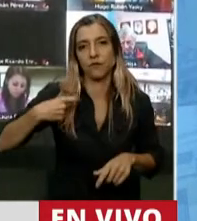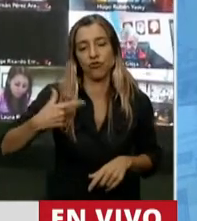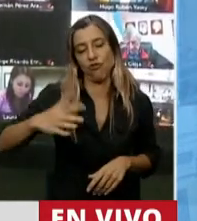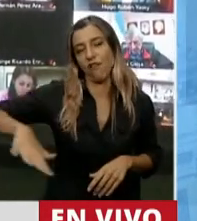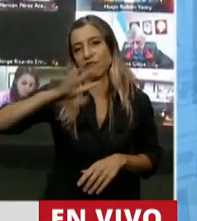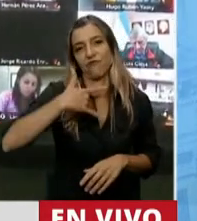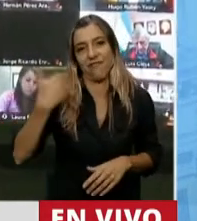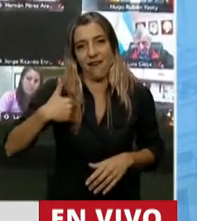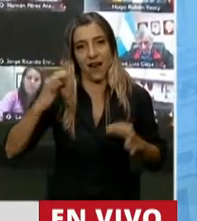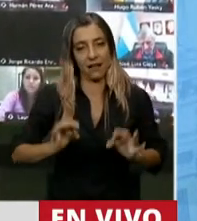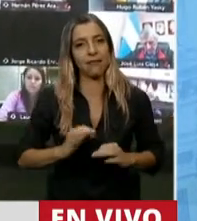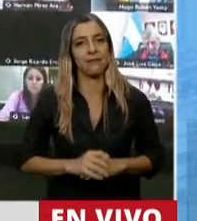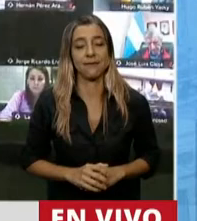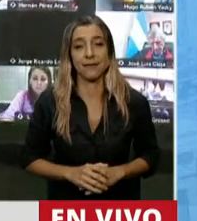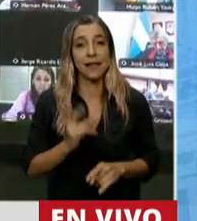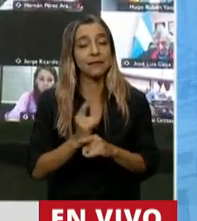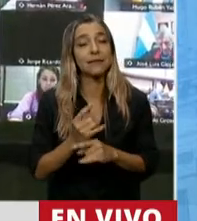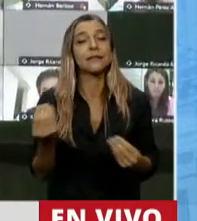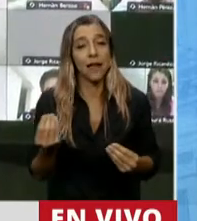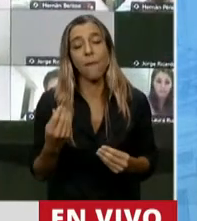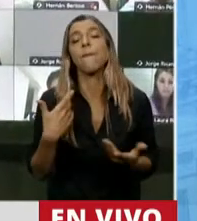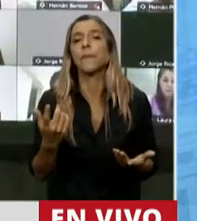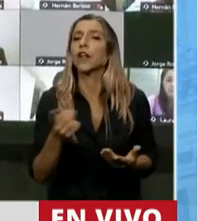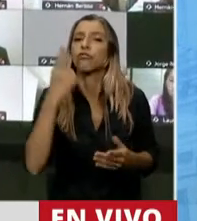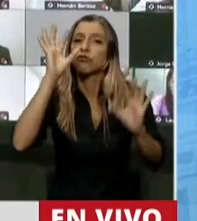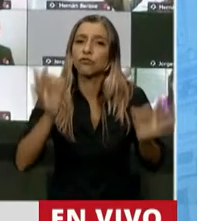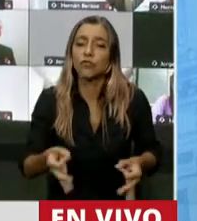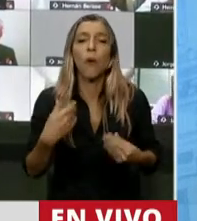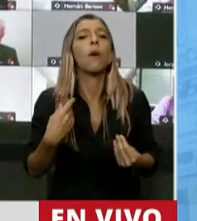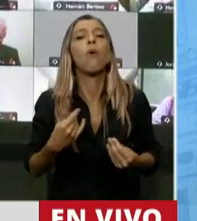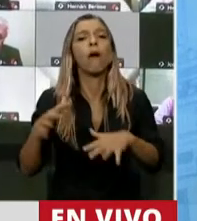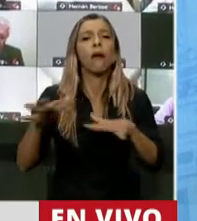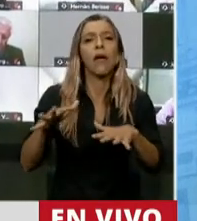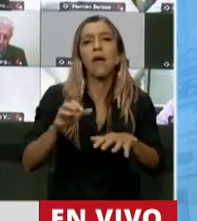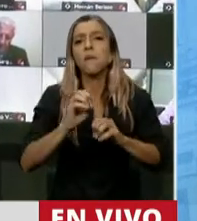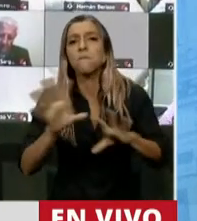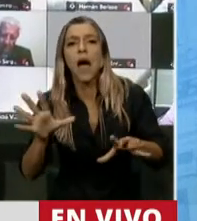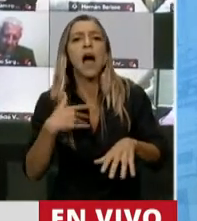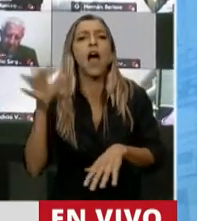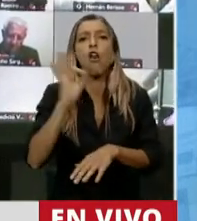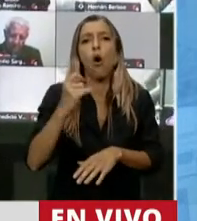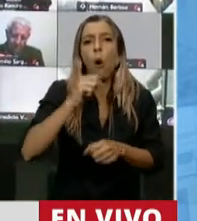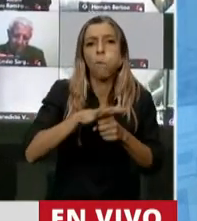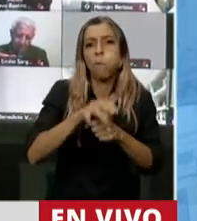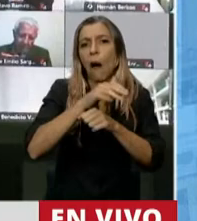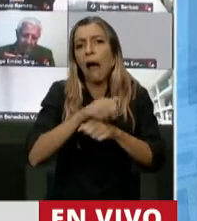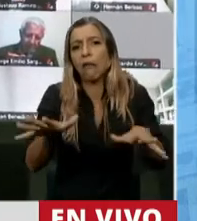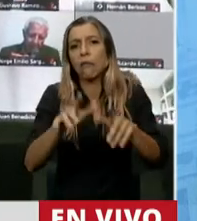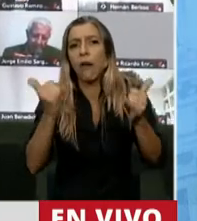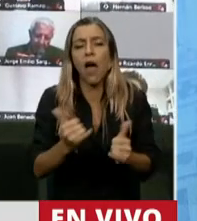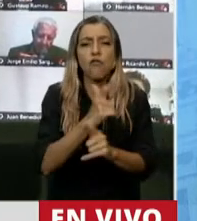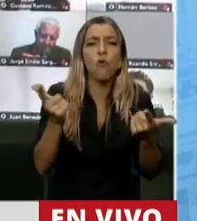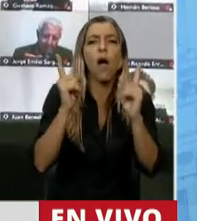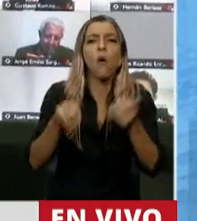que más tienen, de los que siempre ganan, con crisis o sin crisis, con pandemia o sin pandemia.